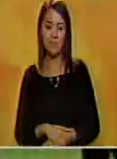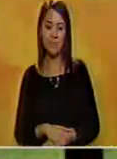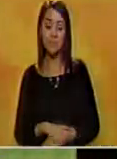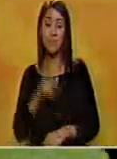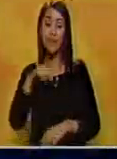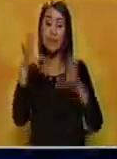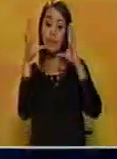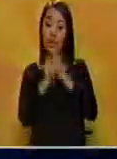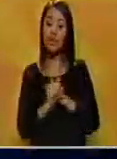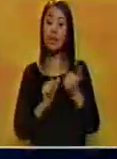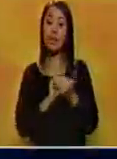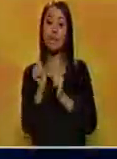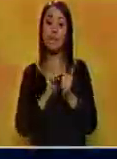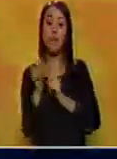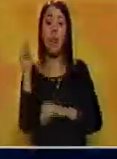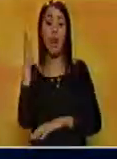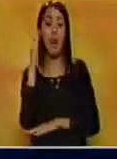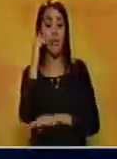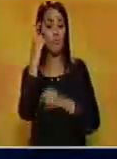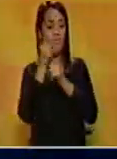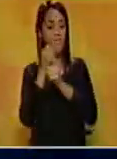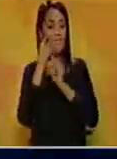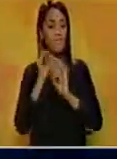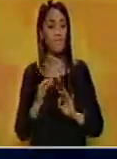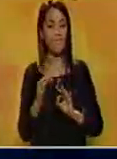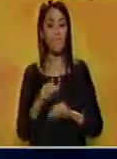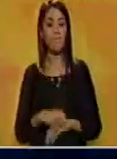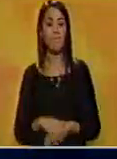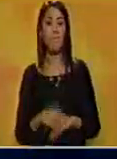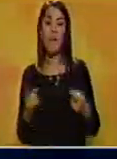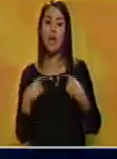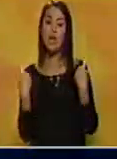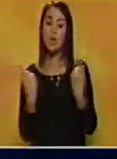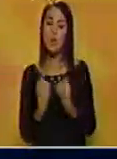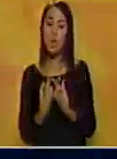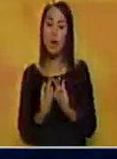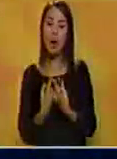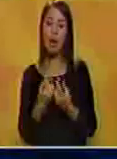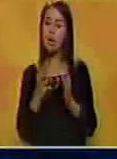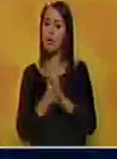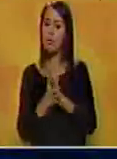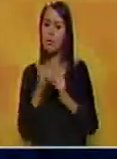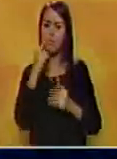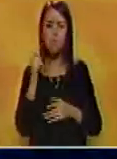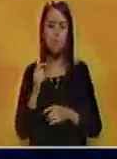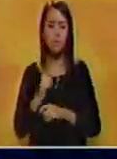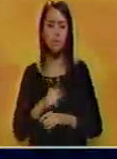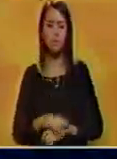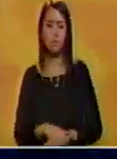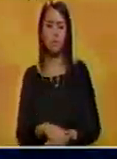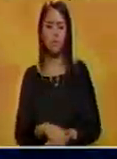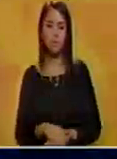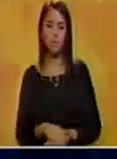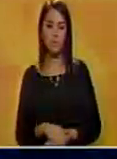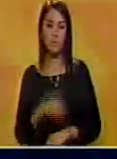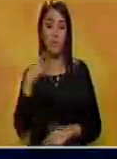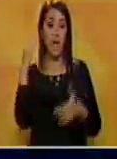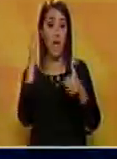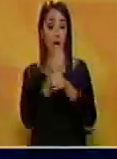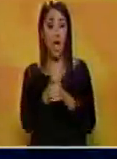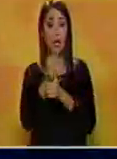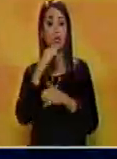Esta noche el Deportivo Lara espera un llenazo en el Estadio Metropolitano de Cabudare que impulse a su 11 titular a conseguir